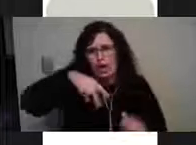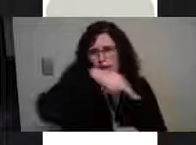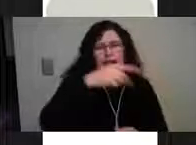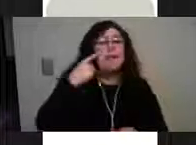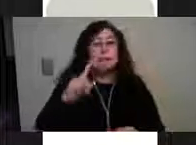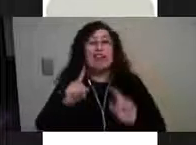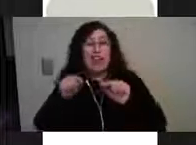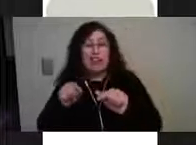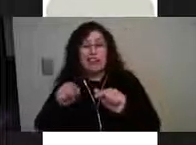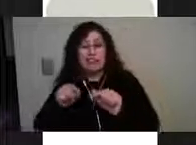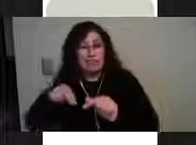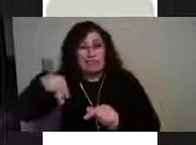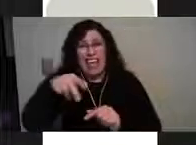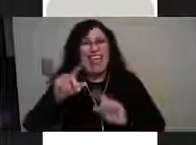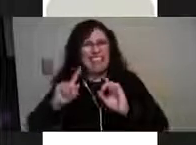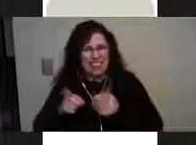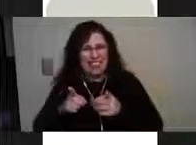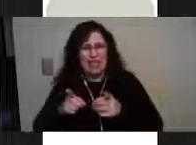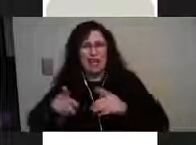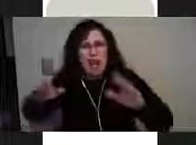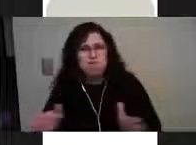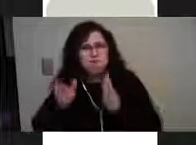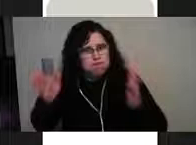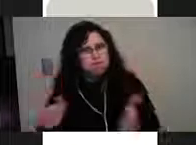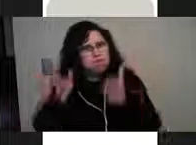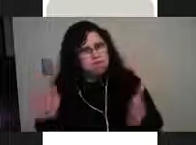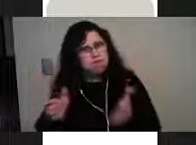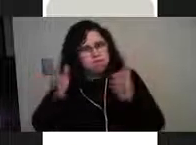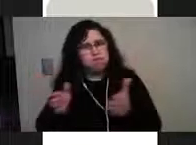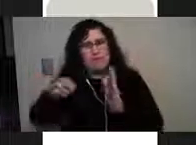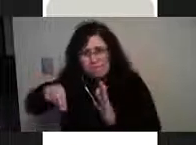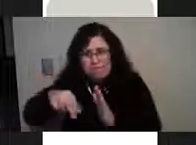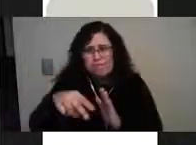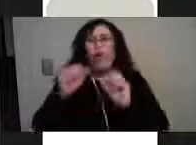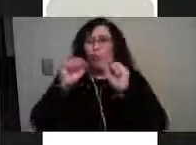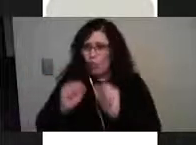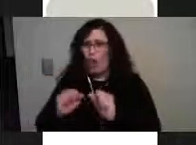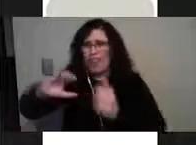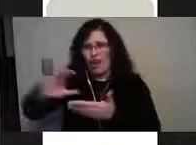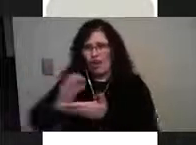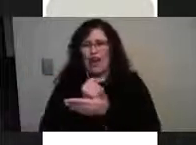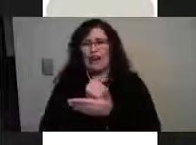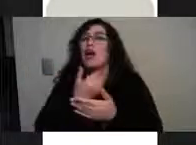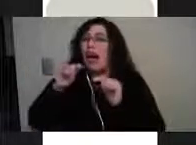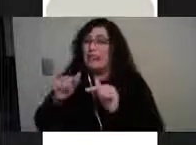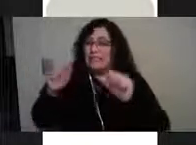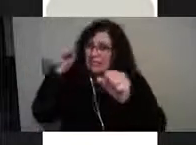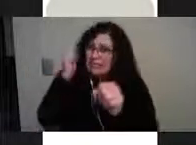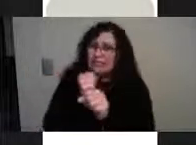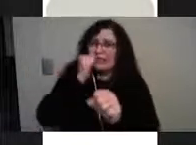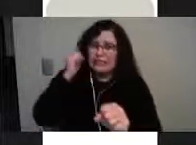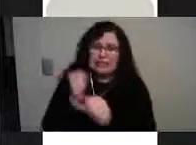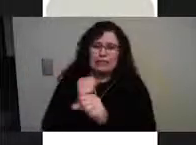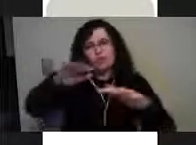trabajar, estimularlo para que puedan llegar a caminar, ¿ya? Entonces se requiere un trabajo de bastante precisión, de